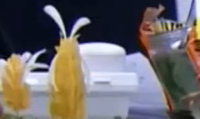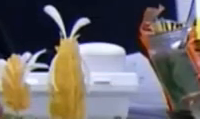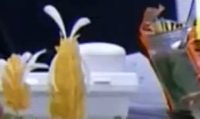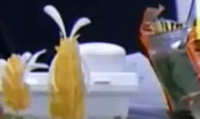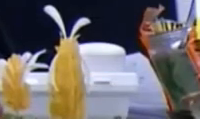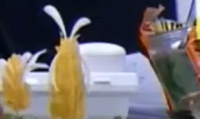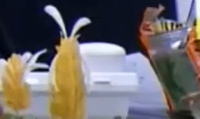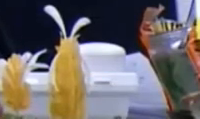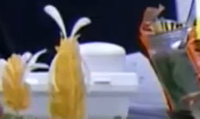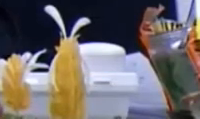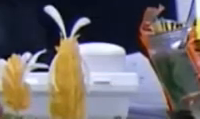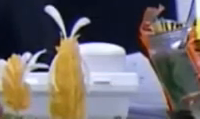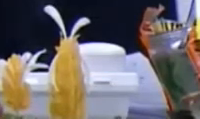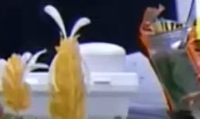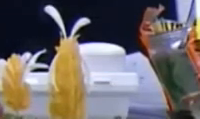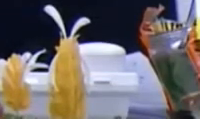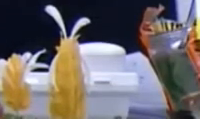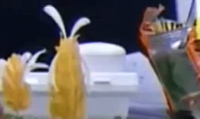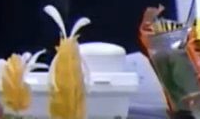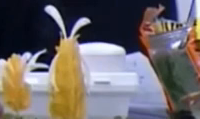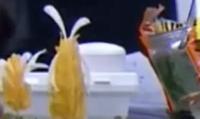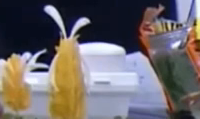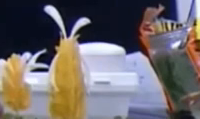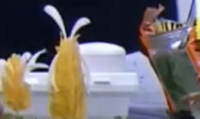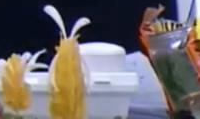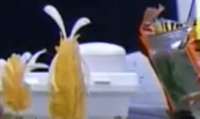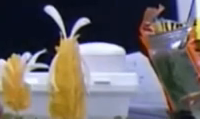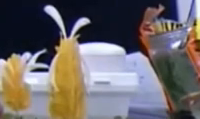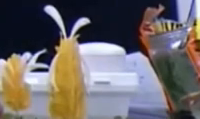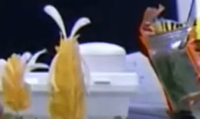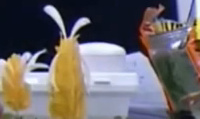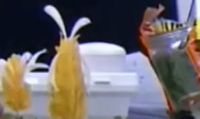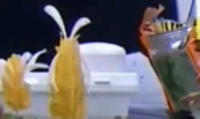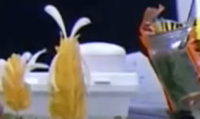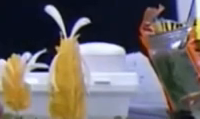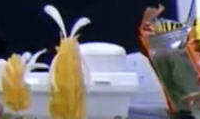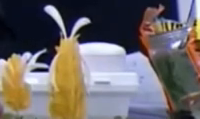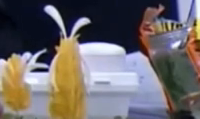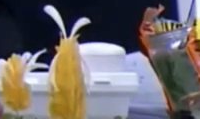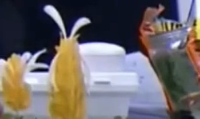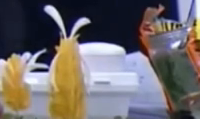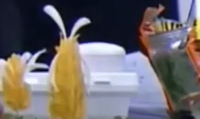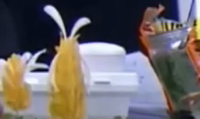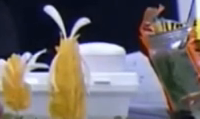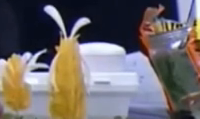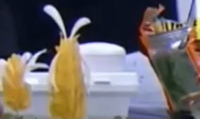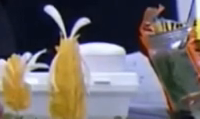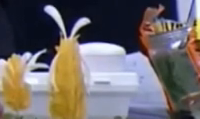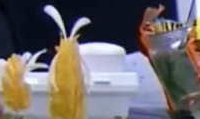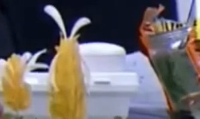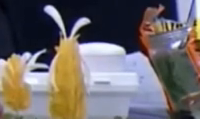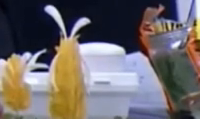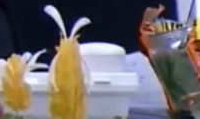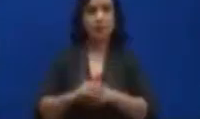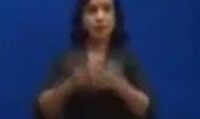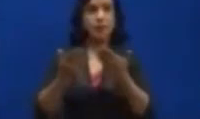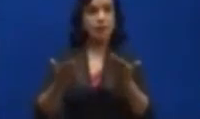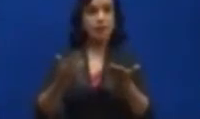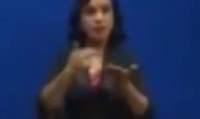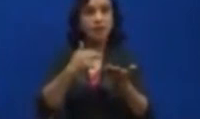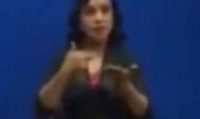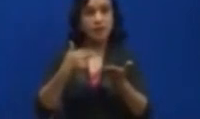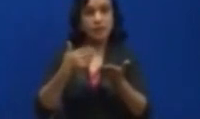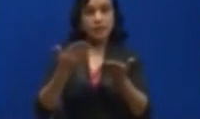Durante un discurso transmitido por cadena de radio y televisión, en ocasión del Día Internacional de los Trabajadores, el presidente de Nicaragua,